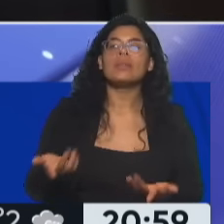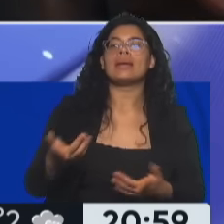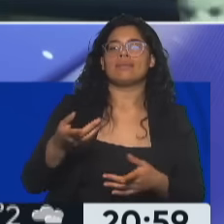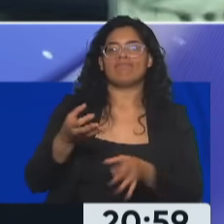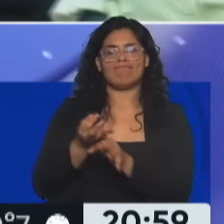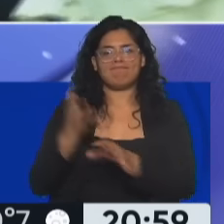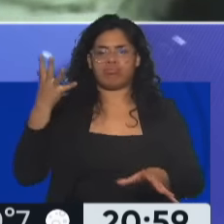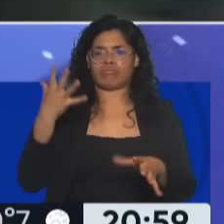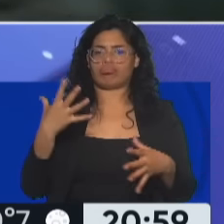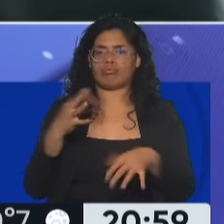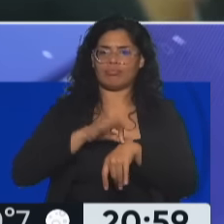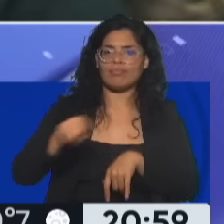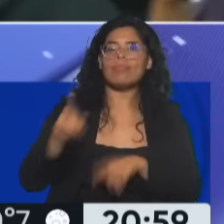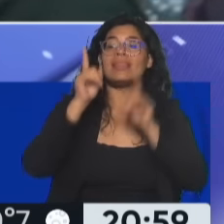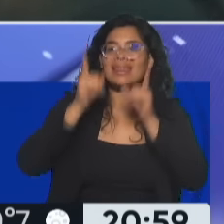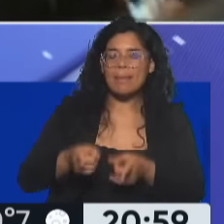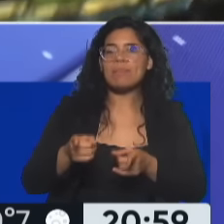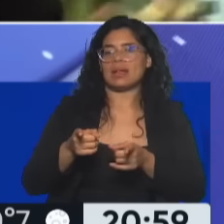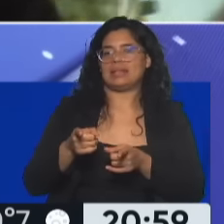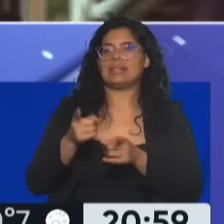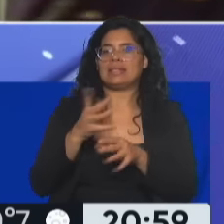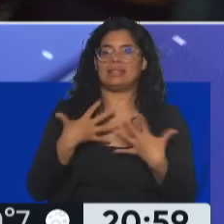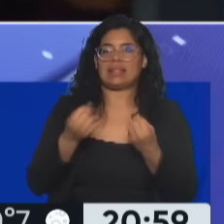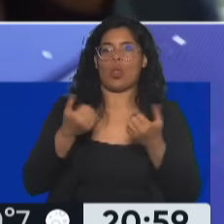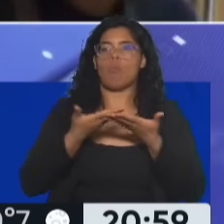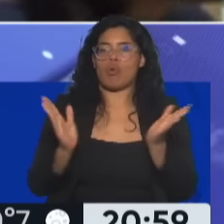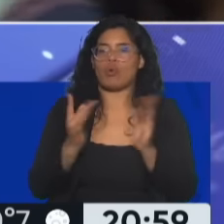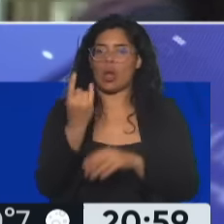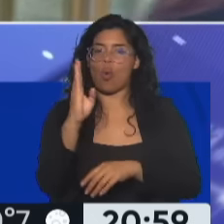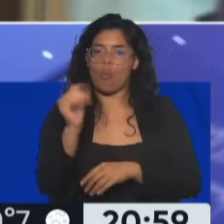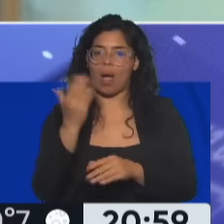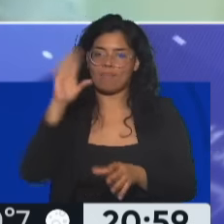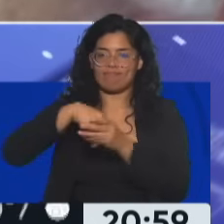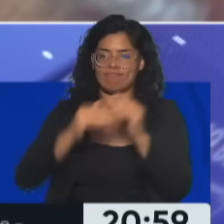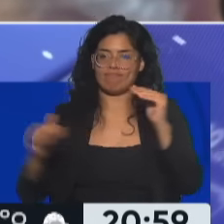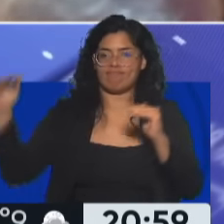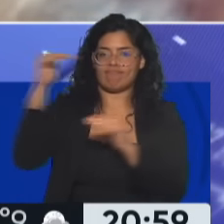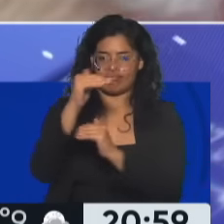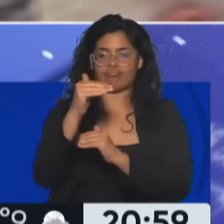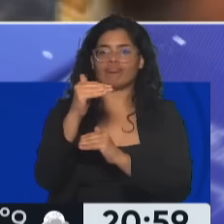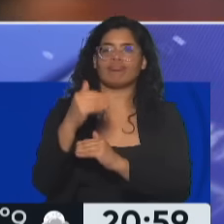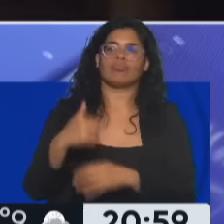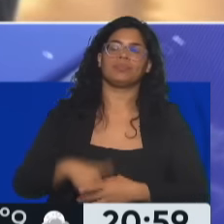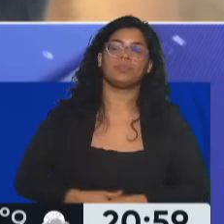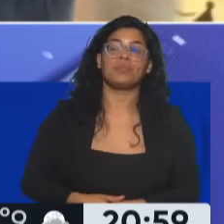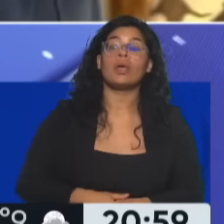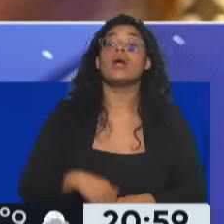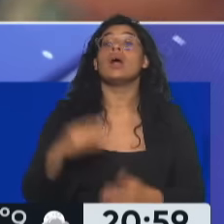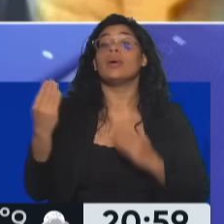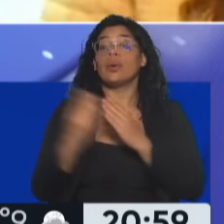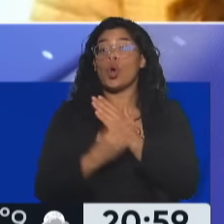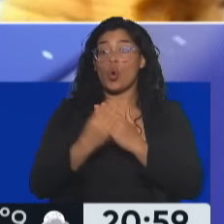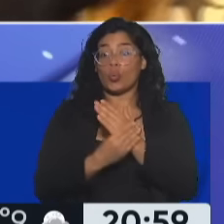la UBA y tenía un máster en economía y gestión de la salud. Fue funcionario en los gobiernos de Eduardo